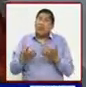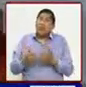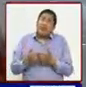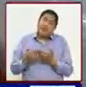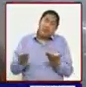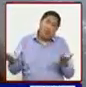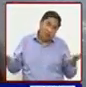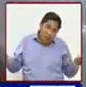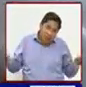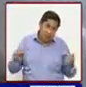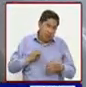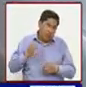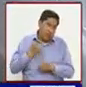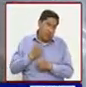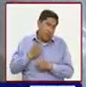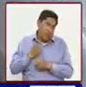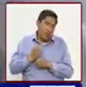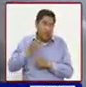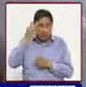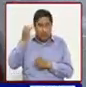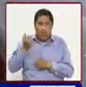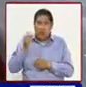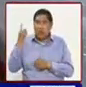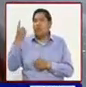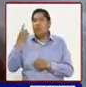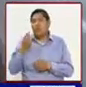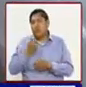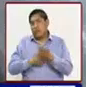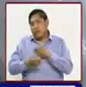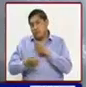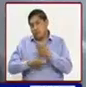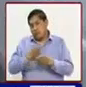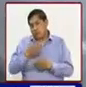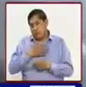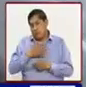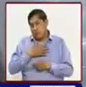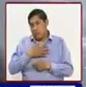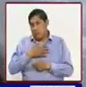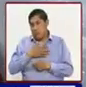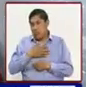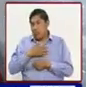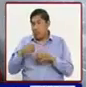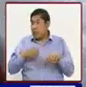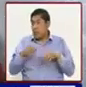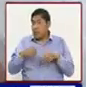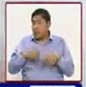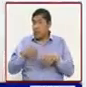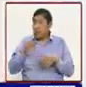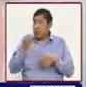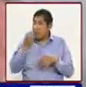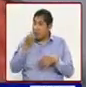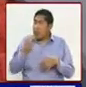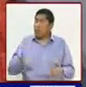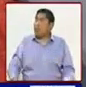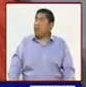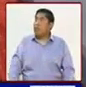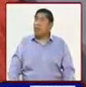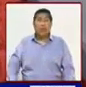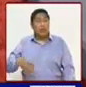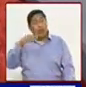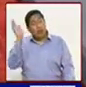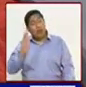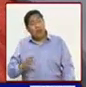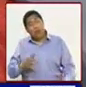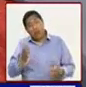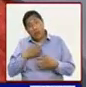como también yo trabajar, ¿no? Porque eso lo único también es que yo también les doy pan del día a mis hijos. ¿Nunca se ha quejado la